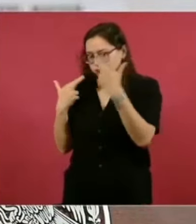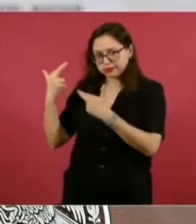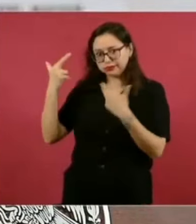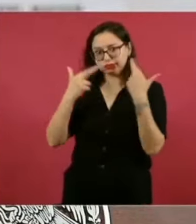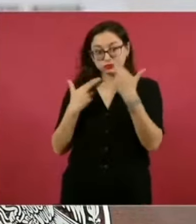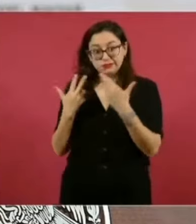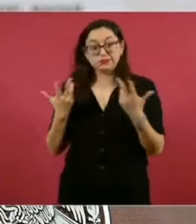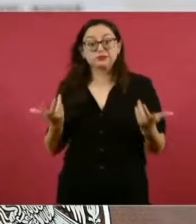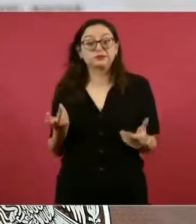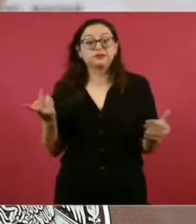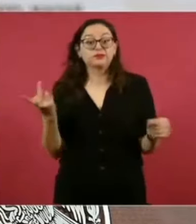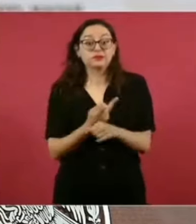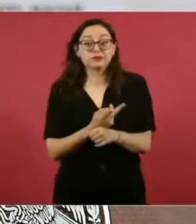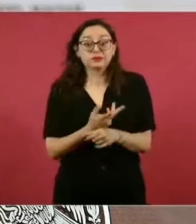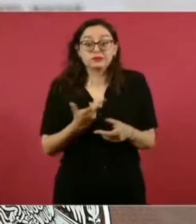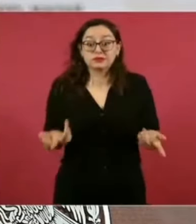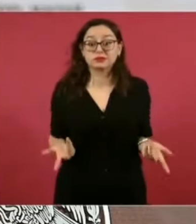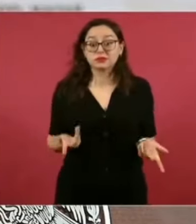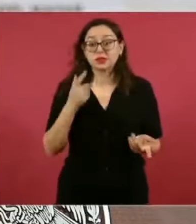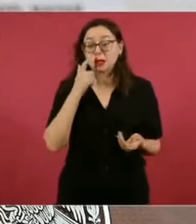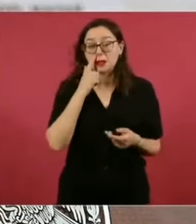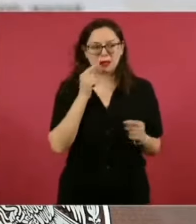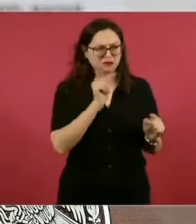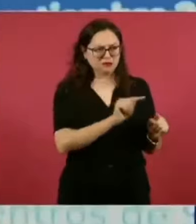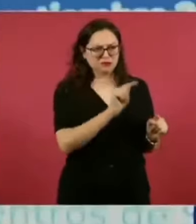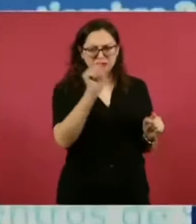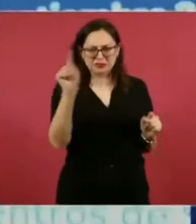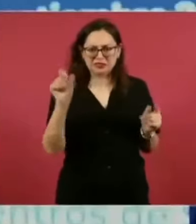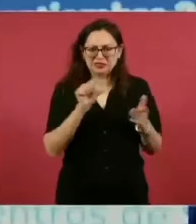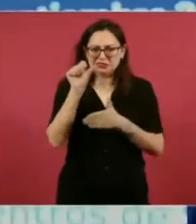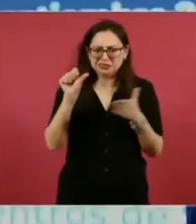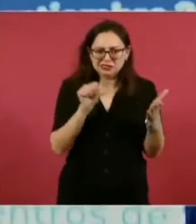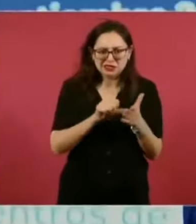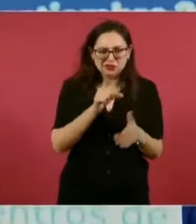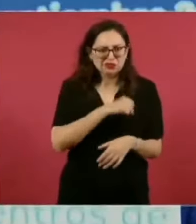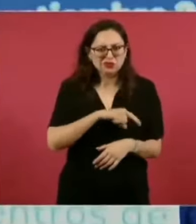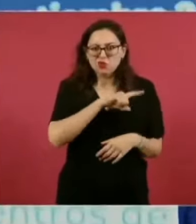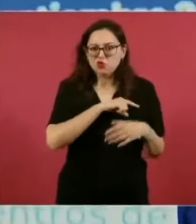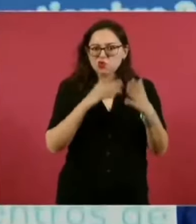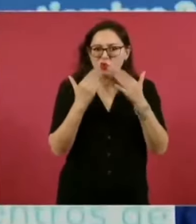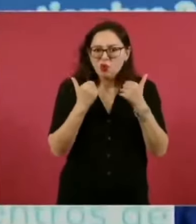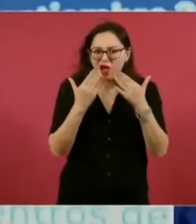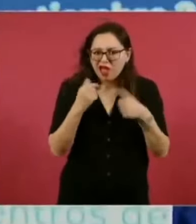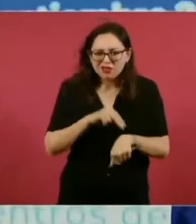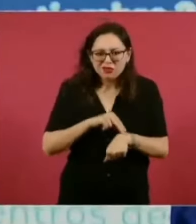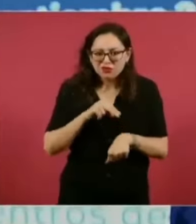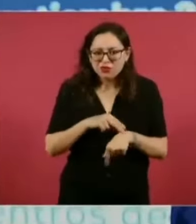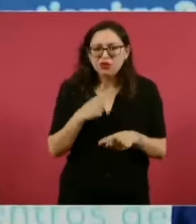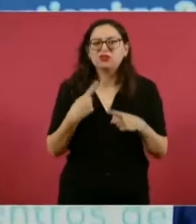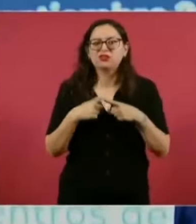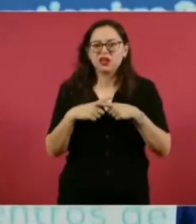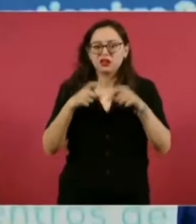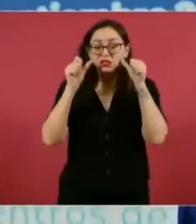había centros de salud sin un solo médico general, que eran atendidos por personal de enfermería. El propósito es